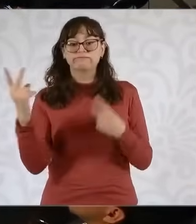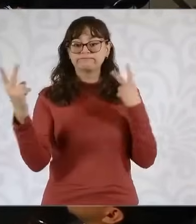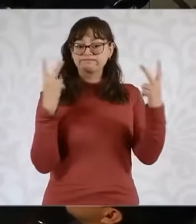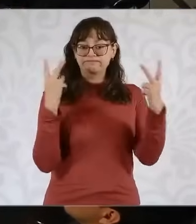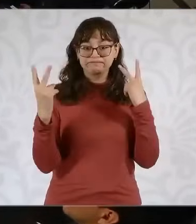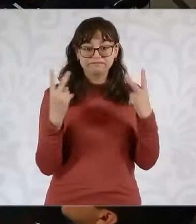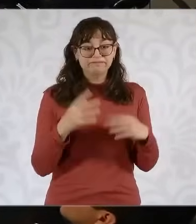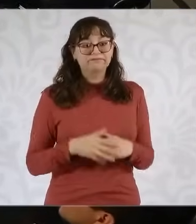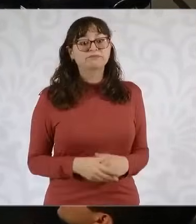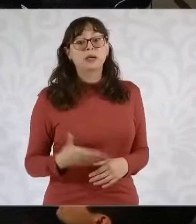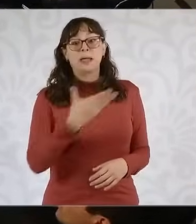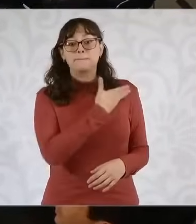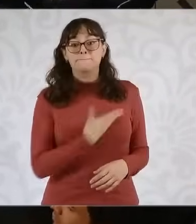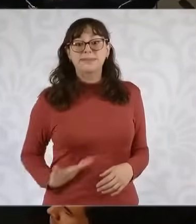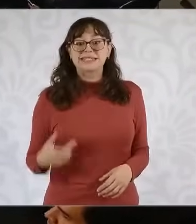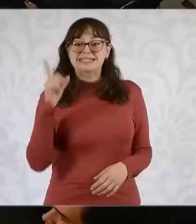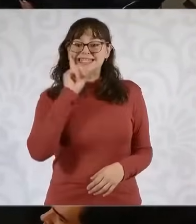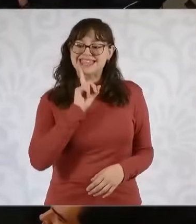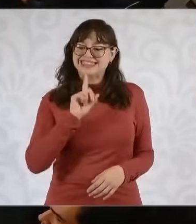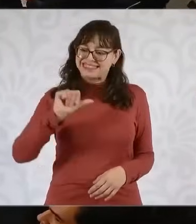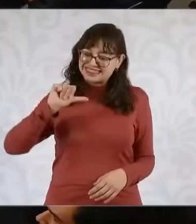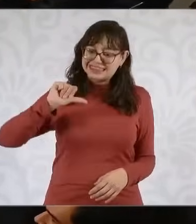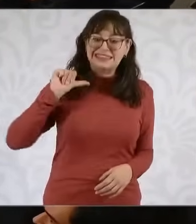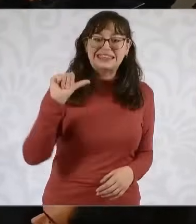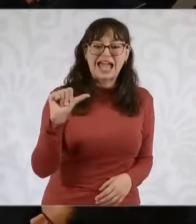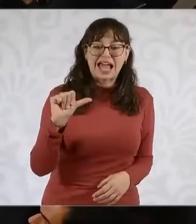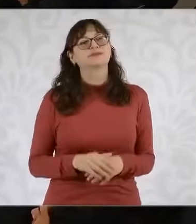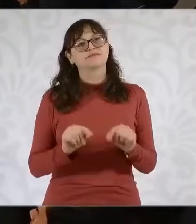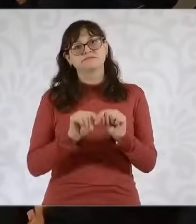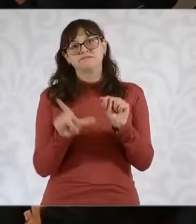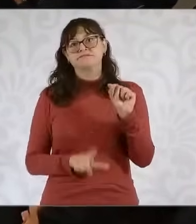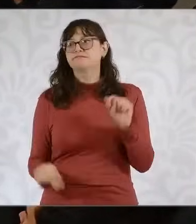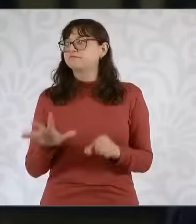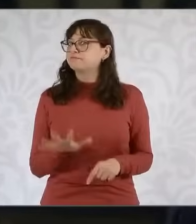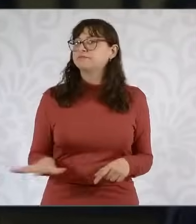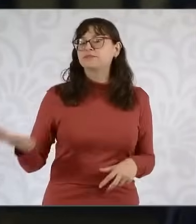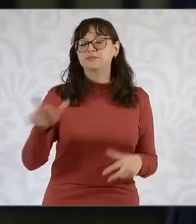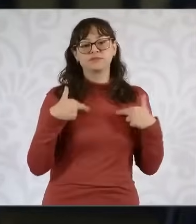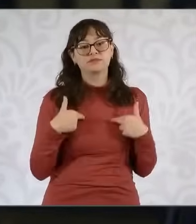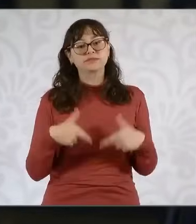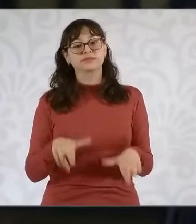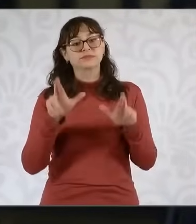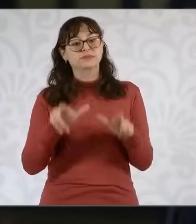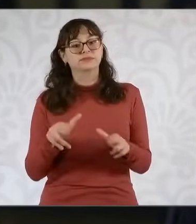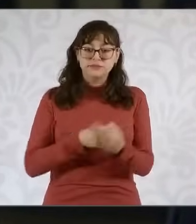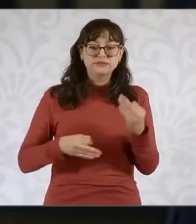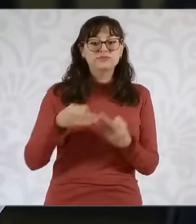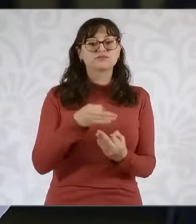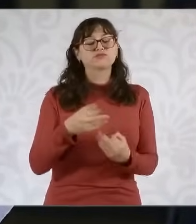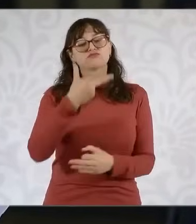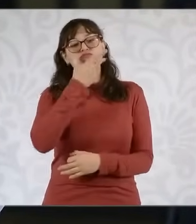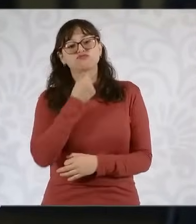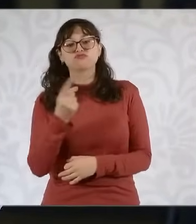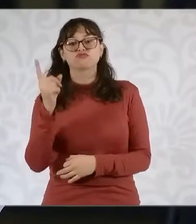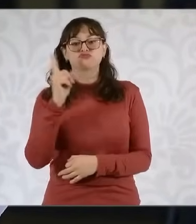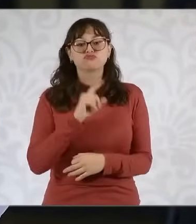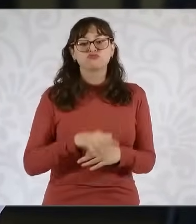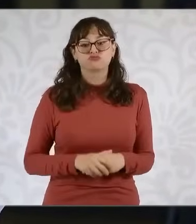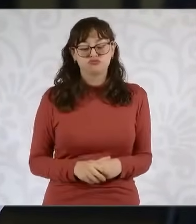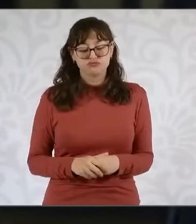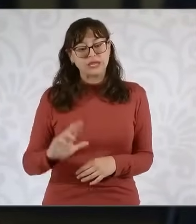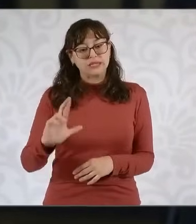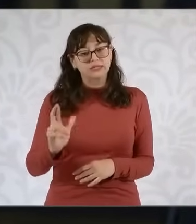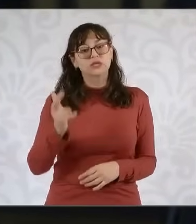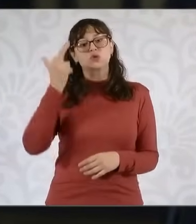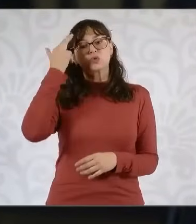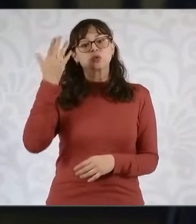Presidenta Conah de todas las mexicanas y todos los mexicanos, primero inicio con esta frase que decía el expresidente de